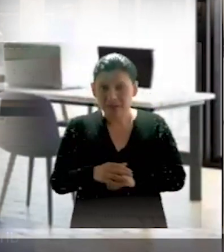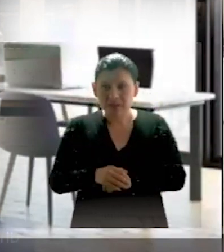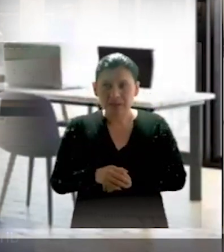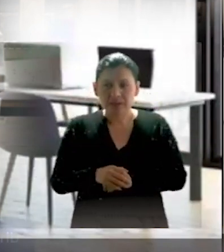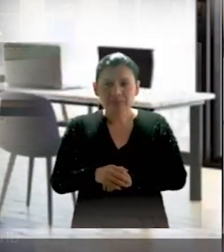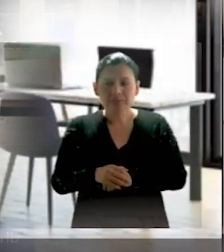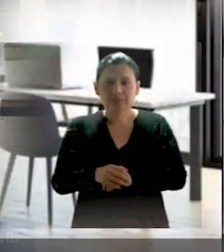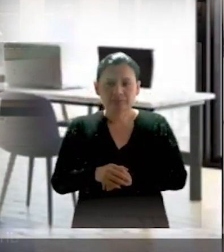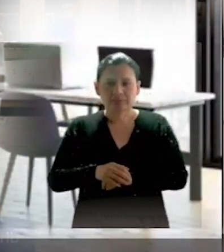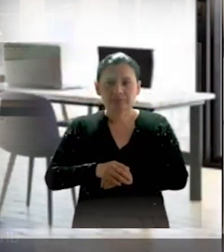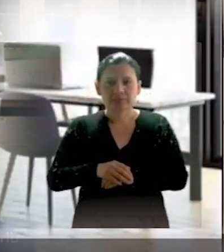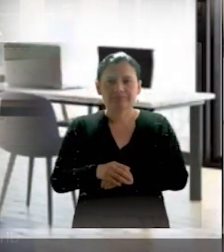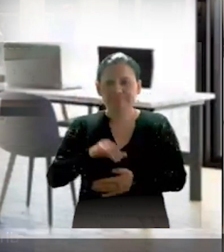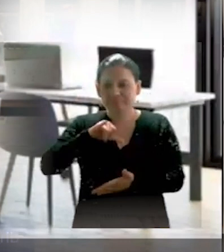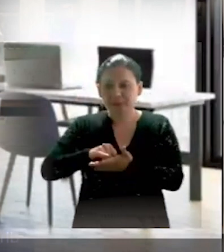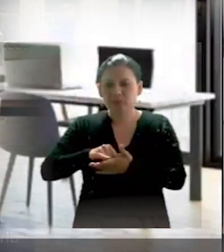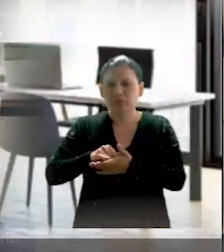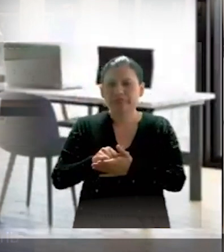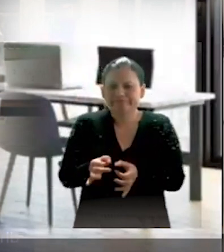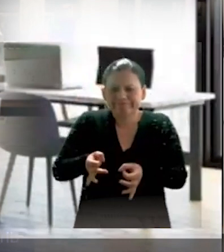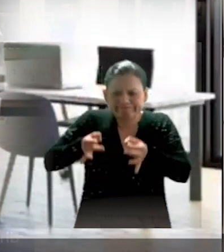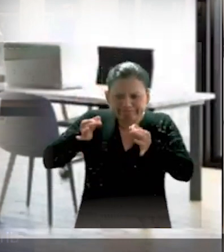en pos de la garantía del debido proceso?